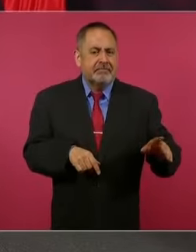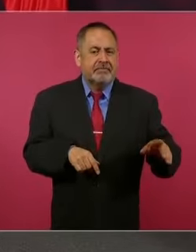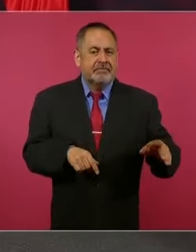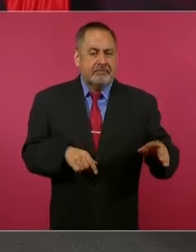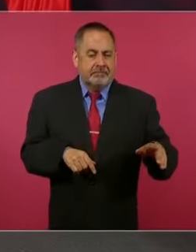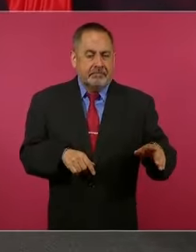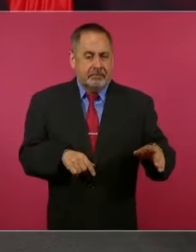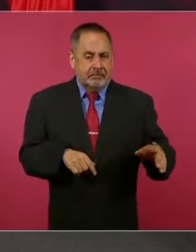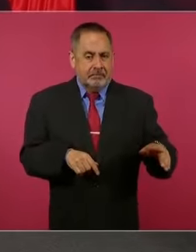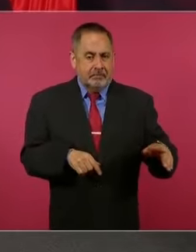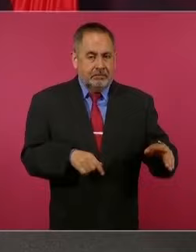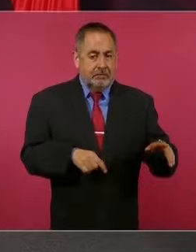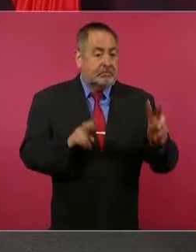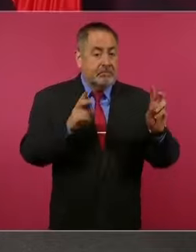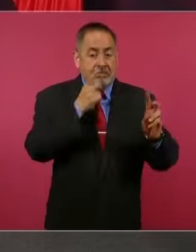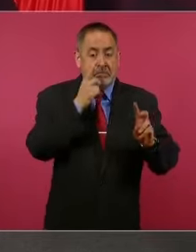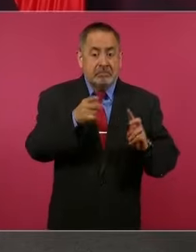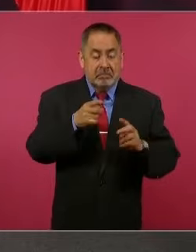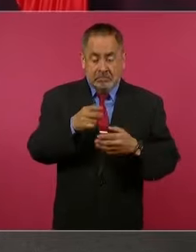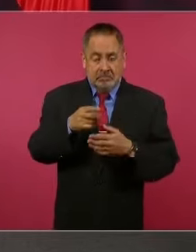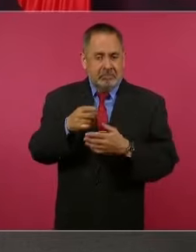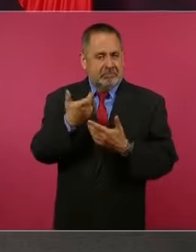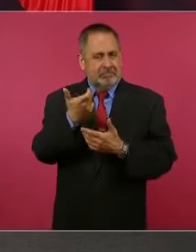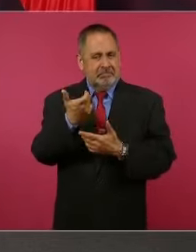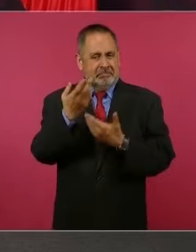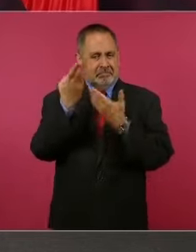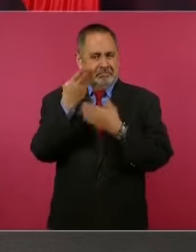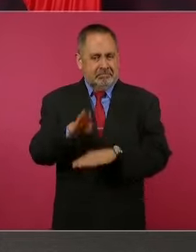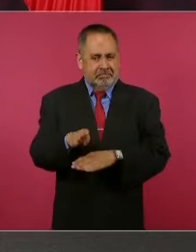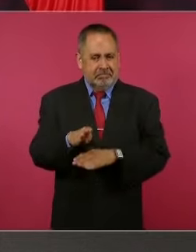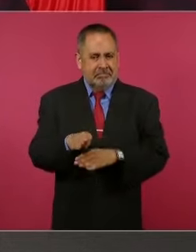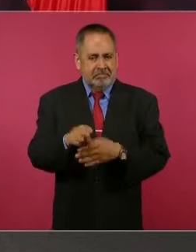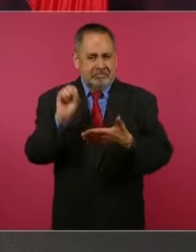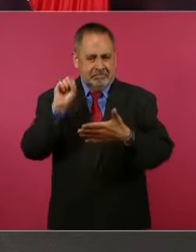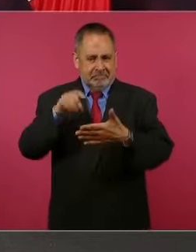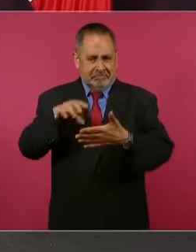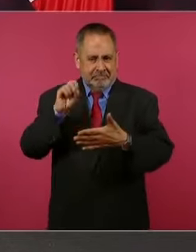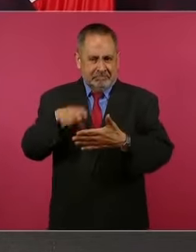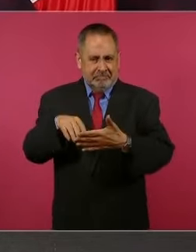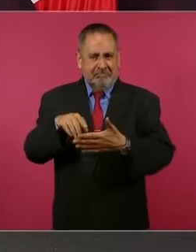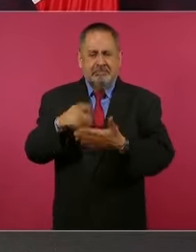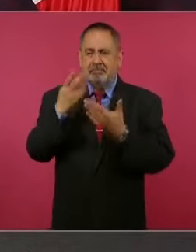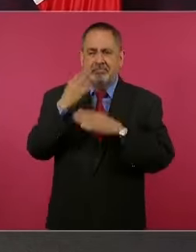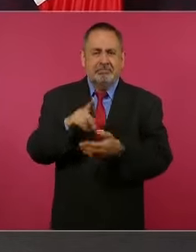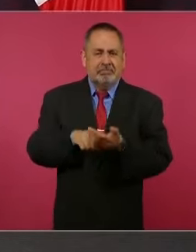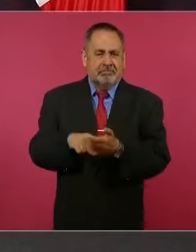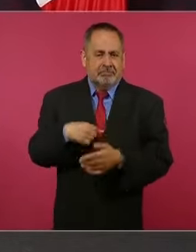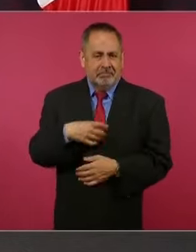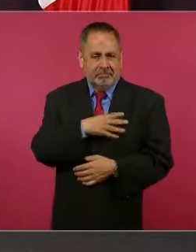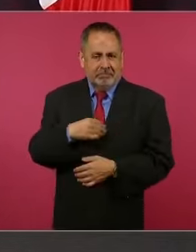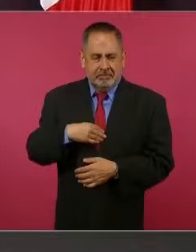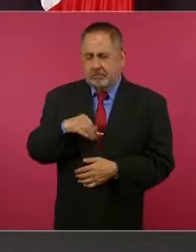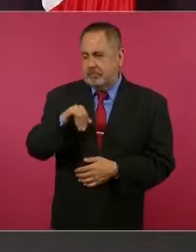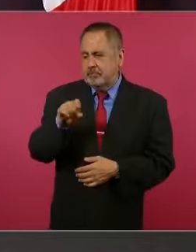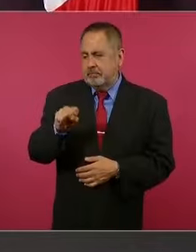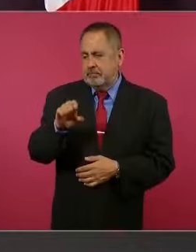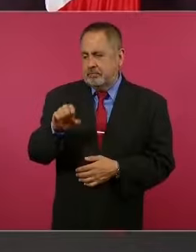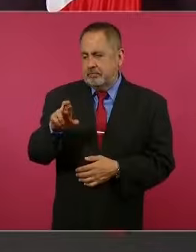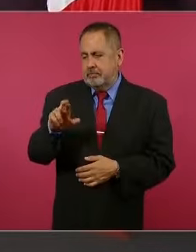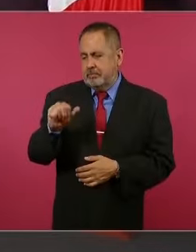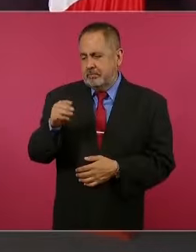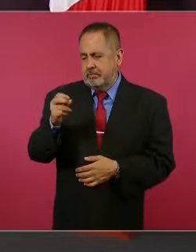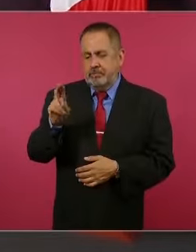este de una supuesta cuenta de José Ramón mi hijo